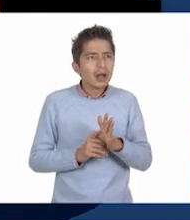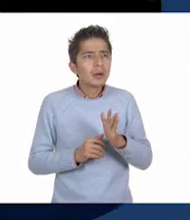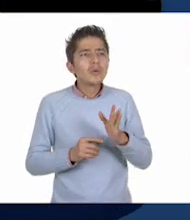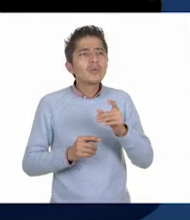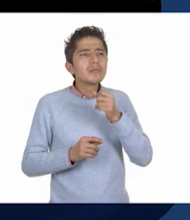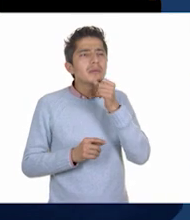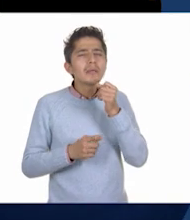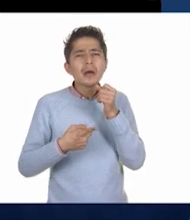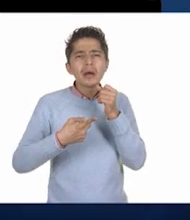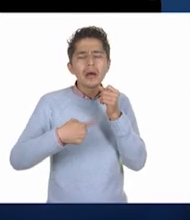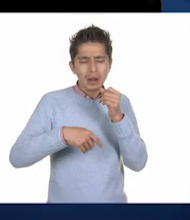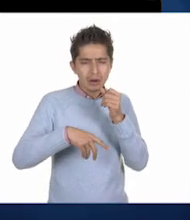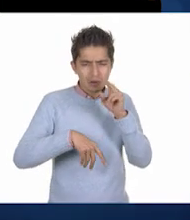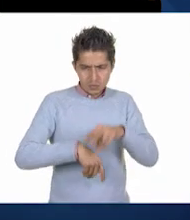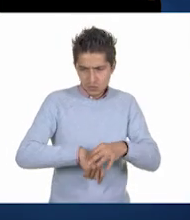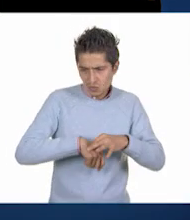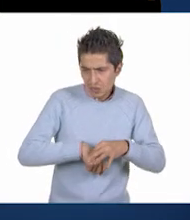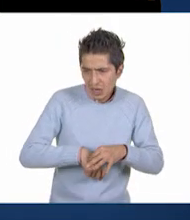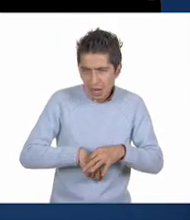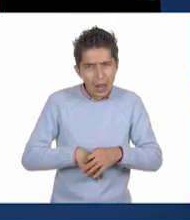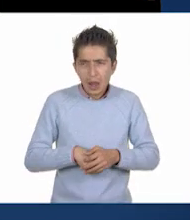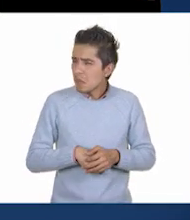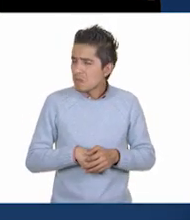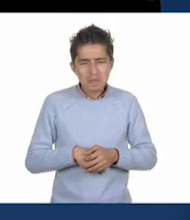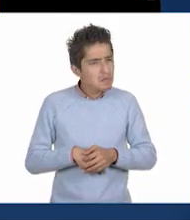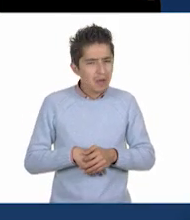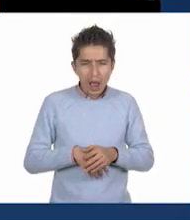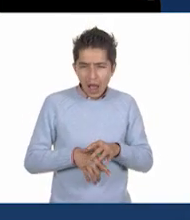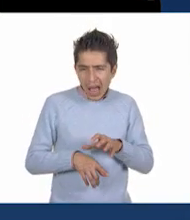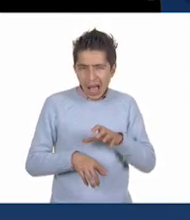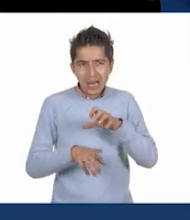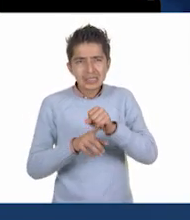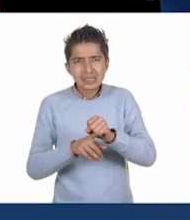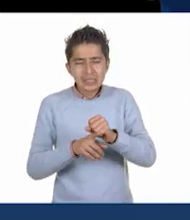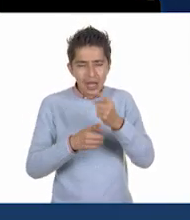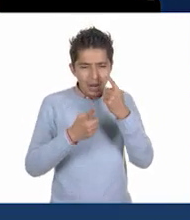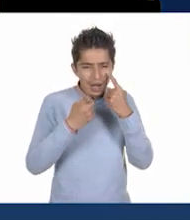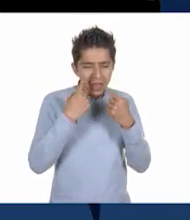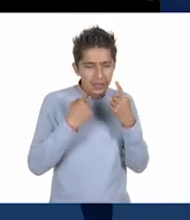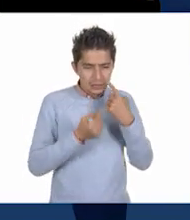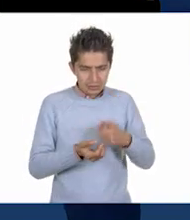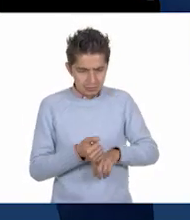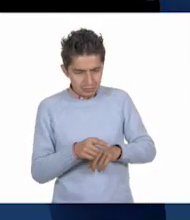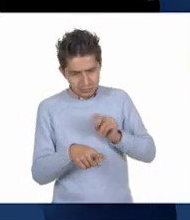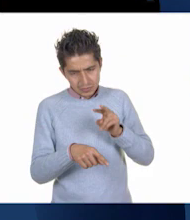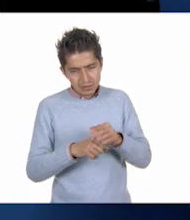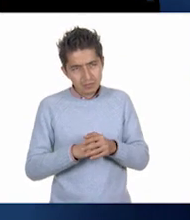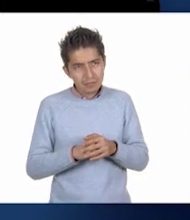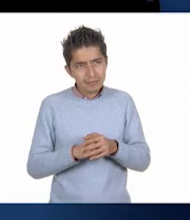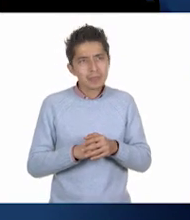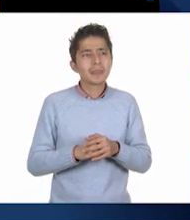fe tan relativa que no alcanza a parar las lágrimas premonitorias. La